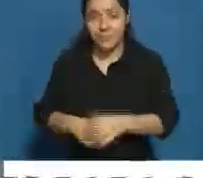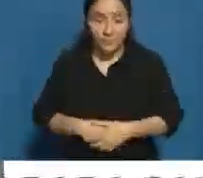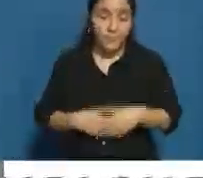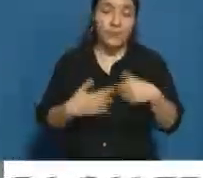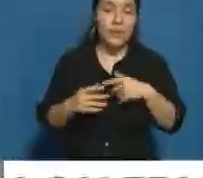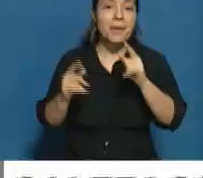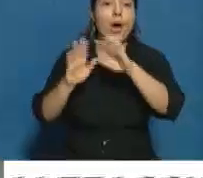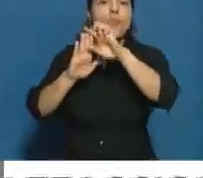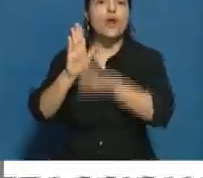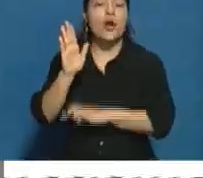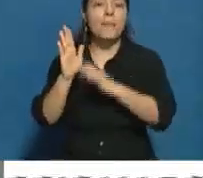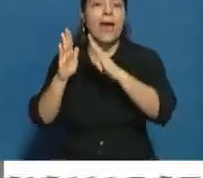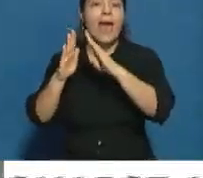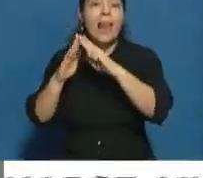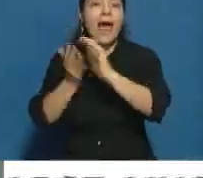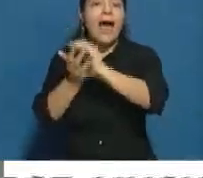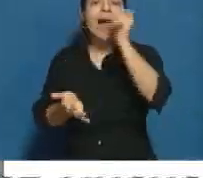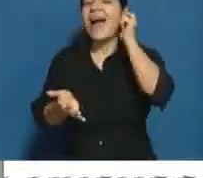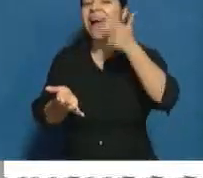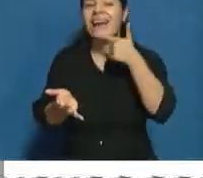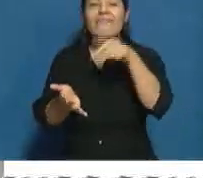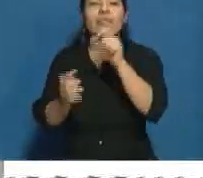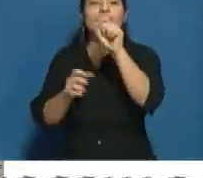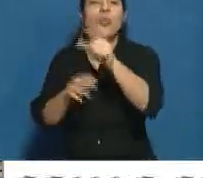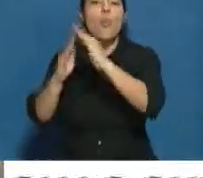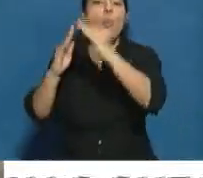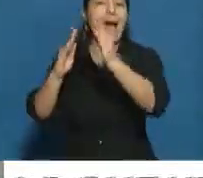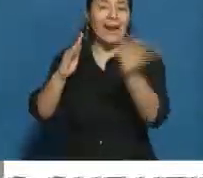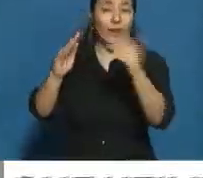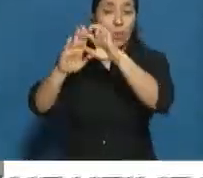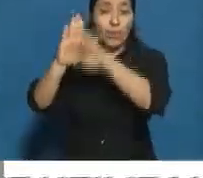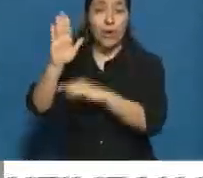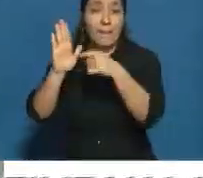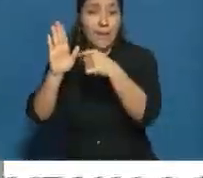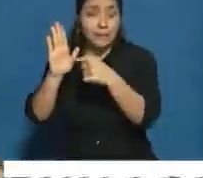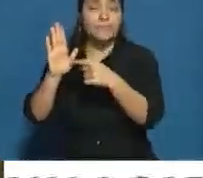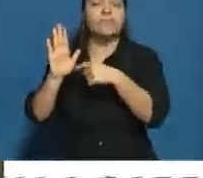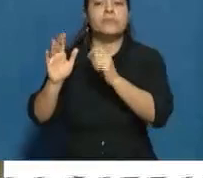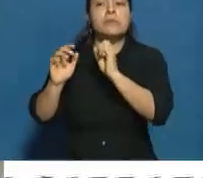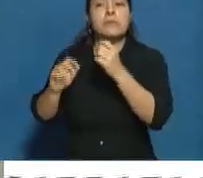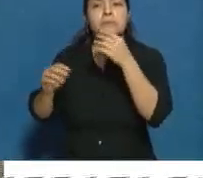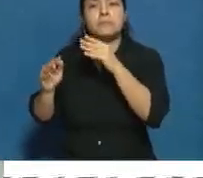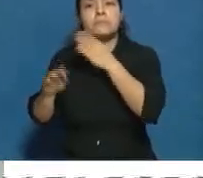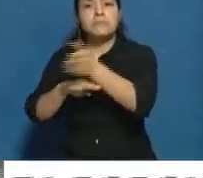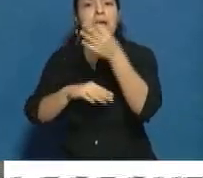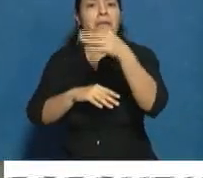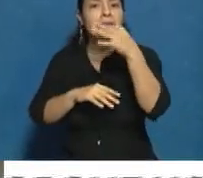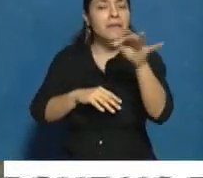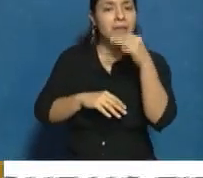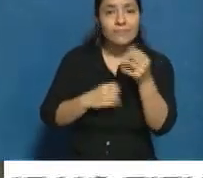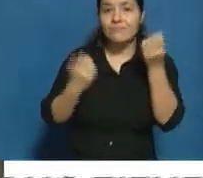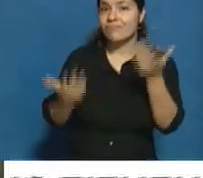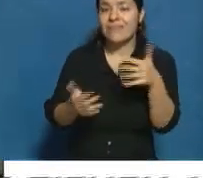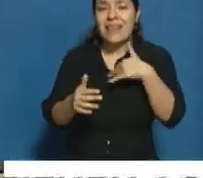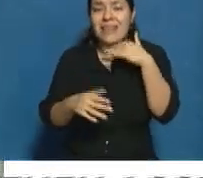en tu Barrio recorre diversas zonas de la provincia, muchos aseguran que no son suficientes, ya que se venden a 300 pesos y